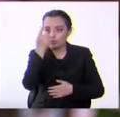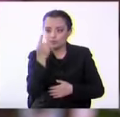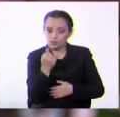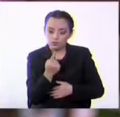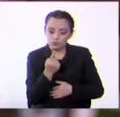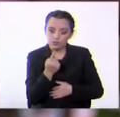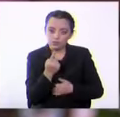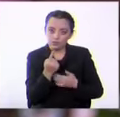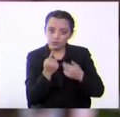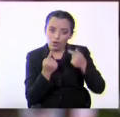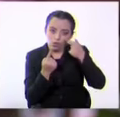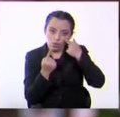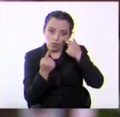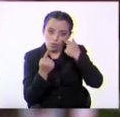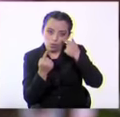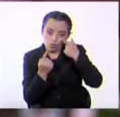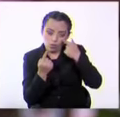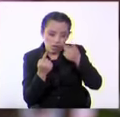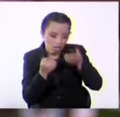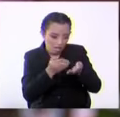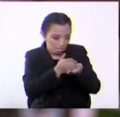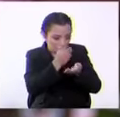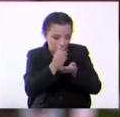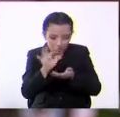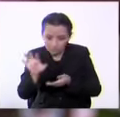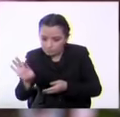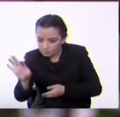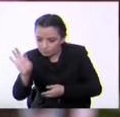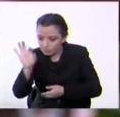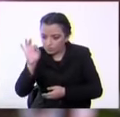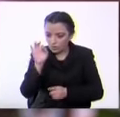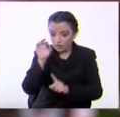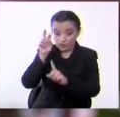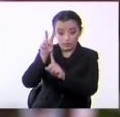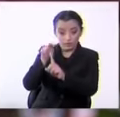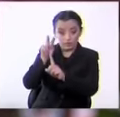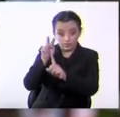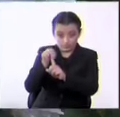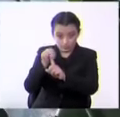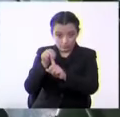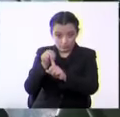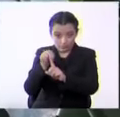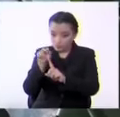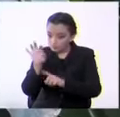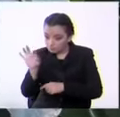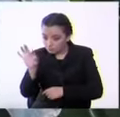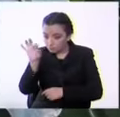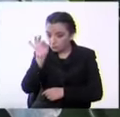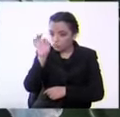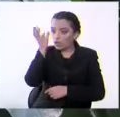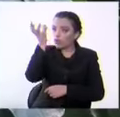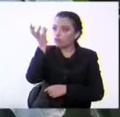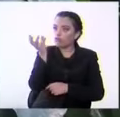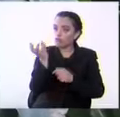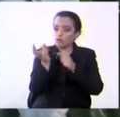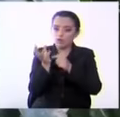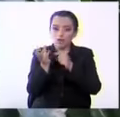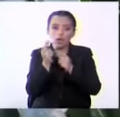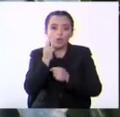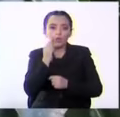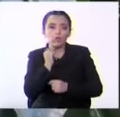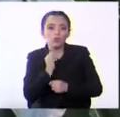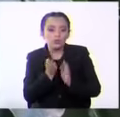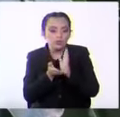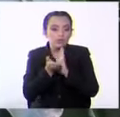criador selecciona aquellos individuos con una característica deseada, por ejemplo, un fruto más grande, más dulce o con